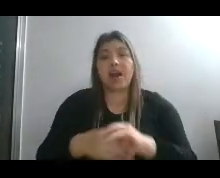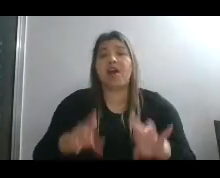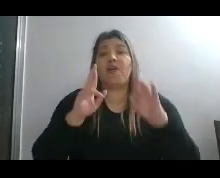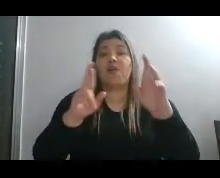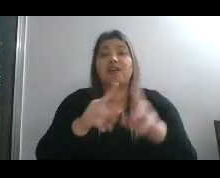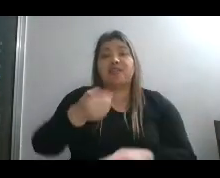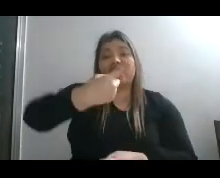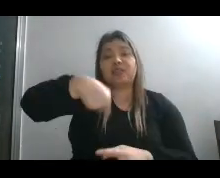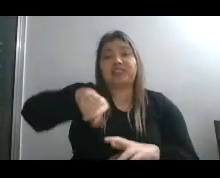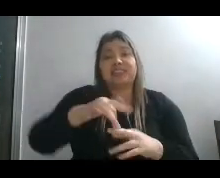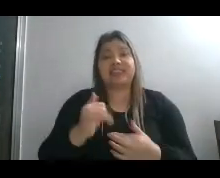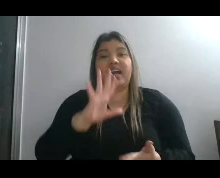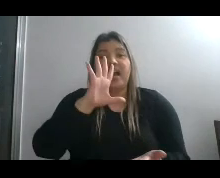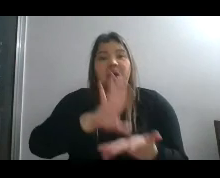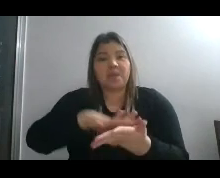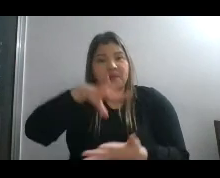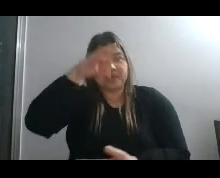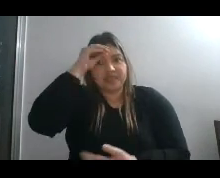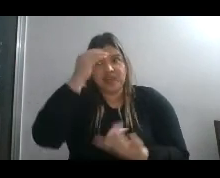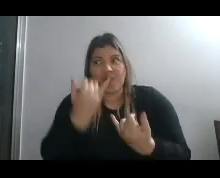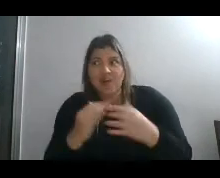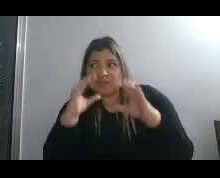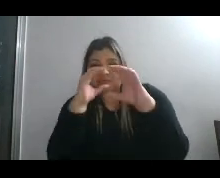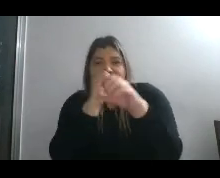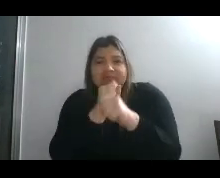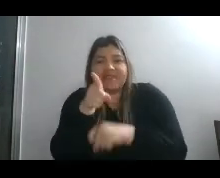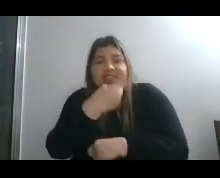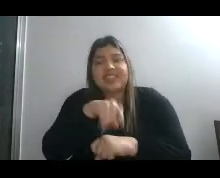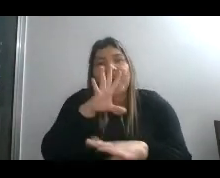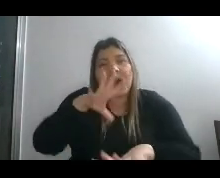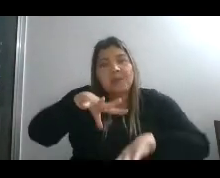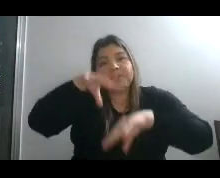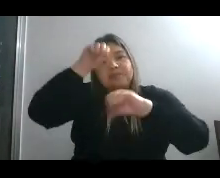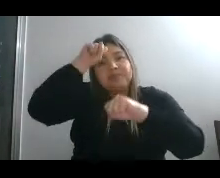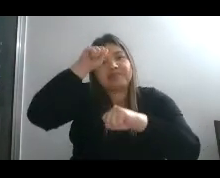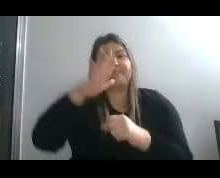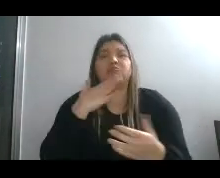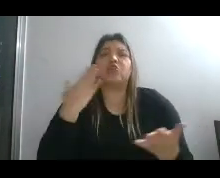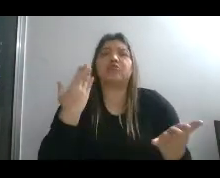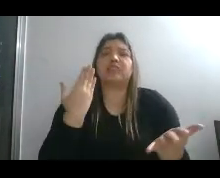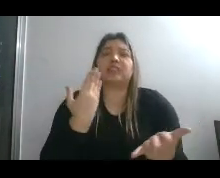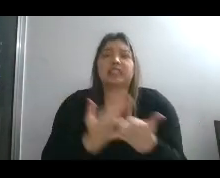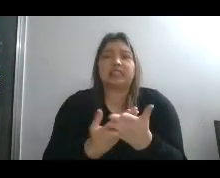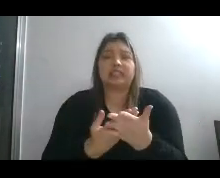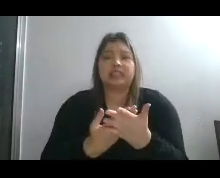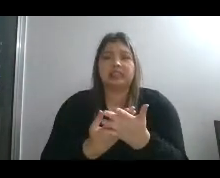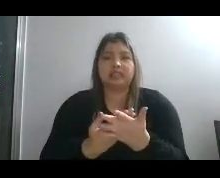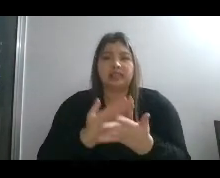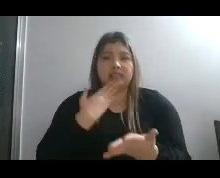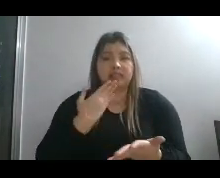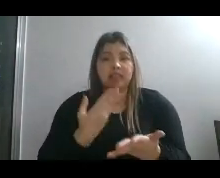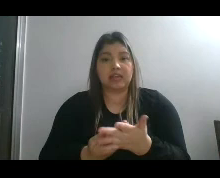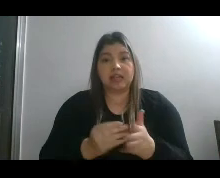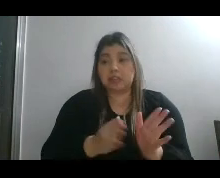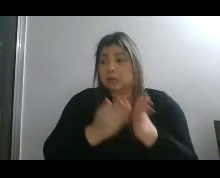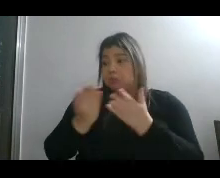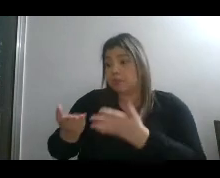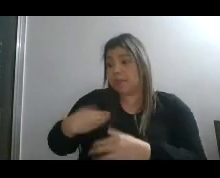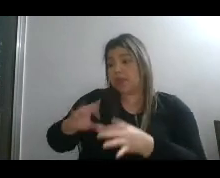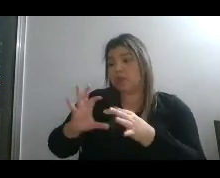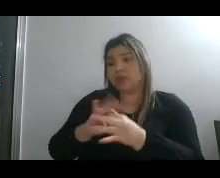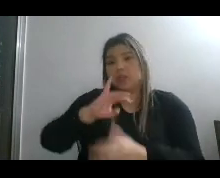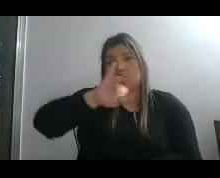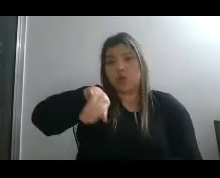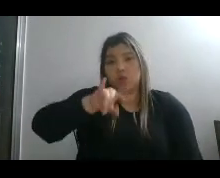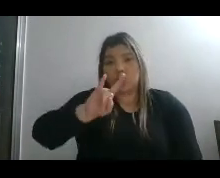mucho en la noche de hoy con nosotros y les damos las gracias. No sé si de pronto Juan tiene algo más para decir o podemos dar